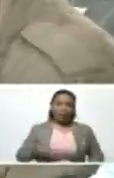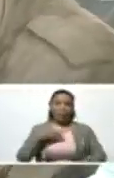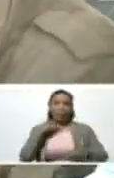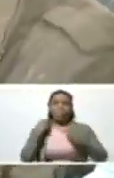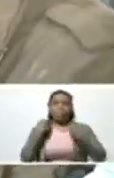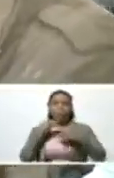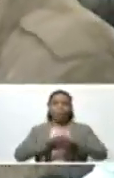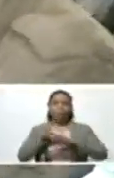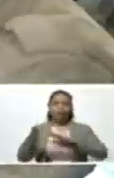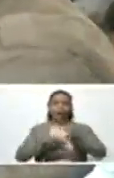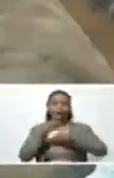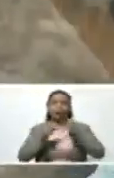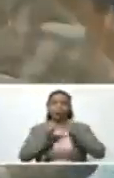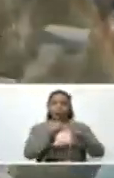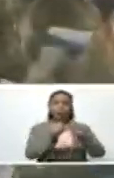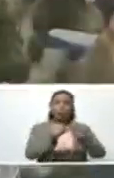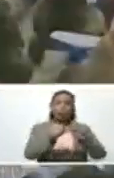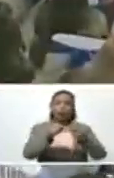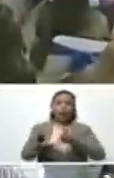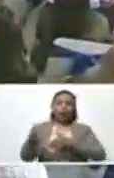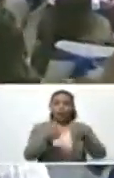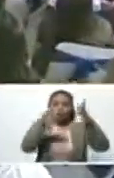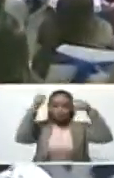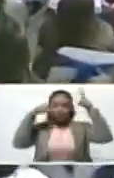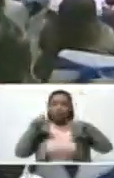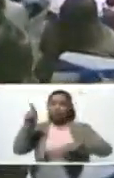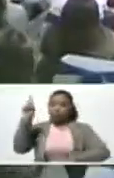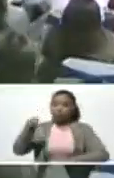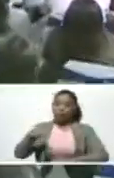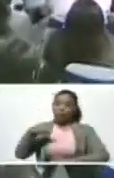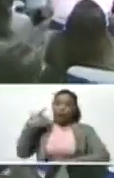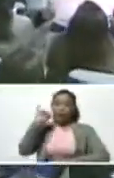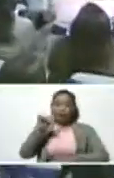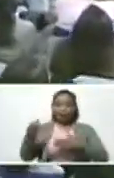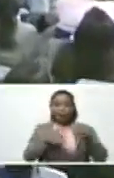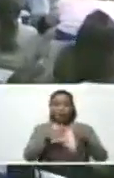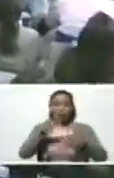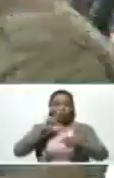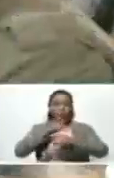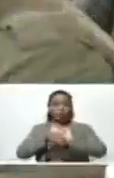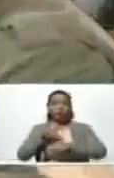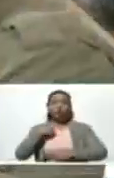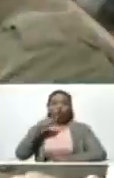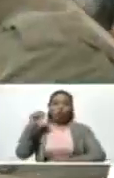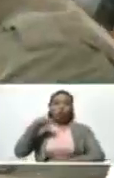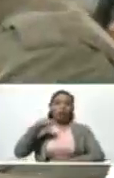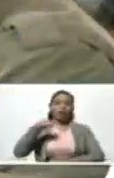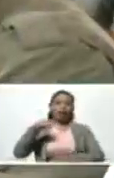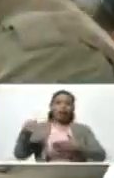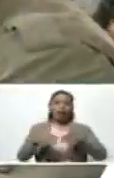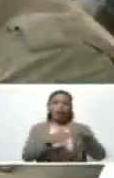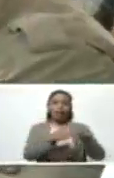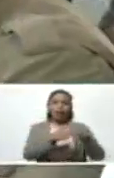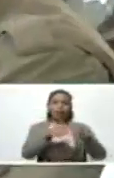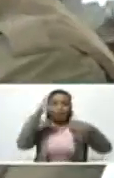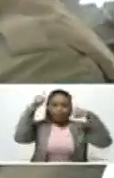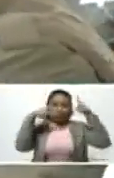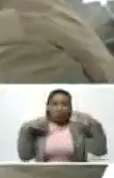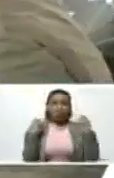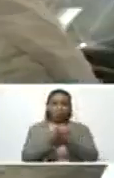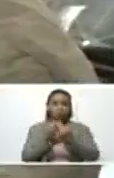al camino de Chávez. Pero tú estás en el camino de Chávez, Héctor. Yo estoy en el camino de, en el camino de Chávez a su